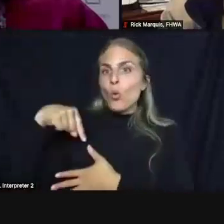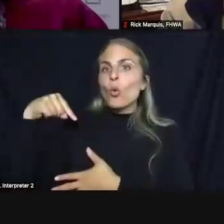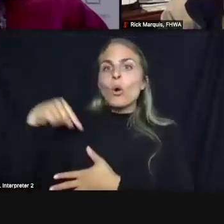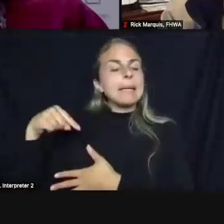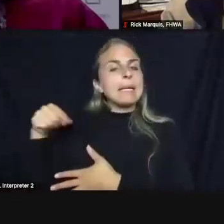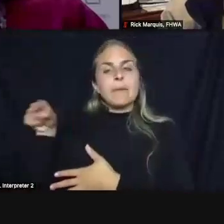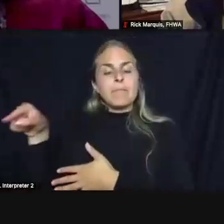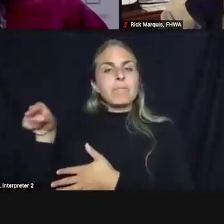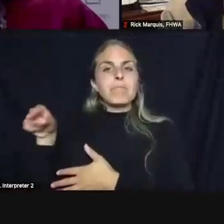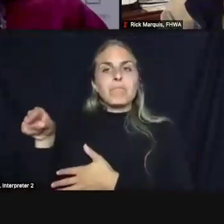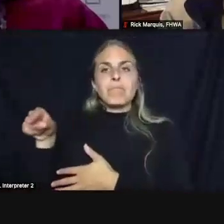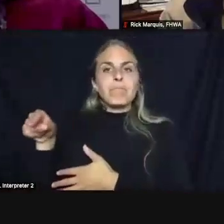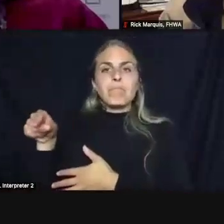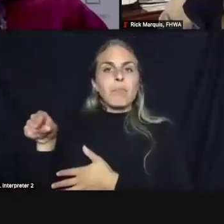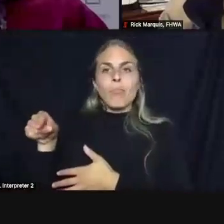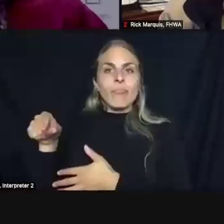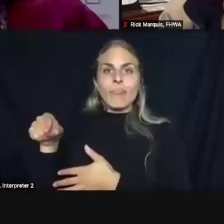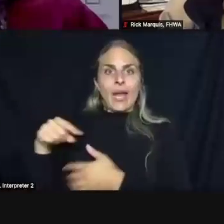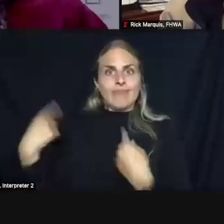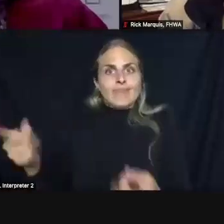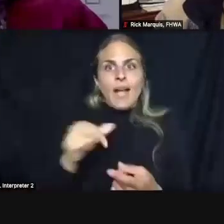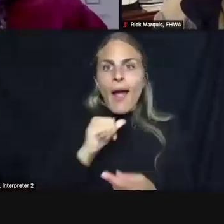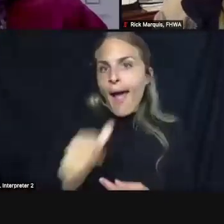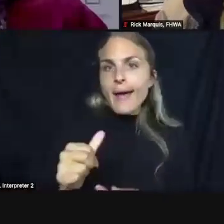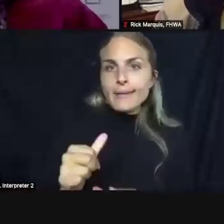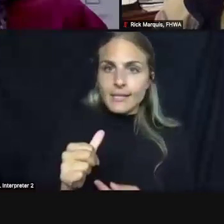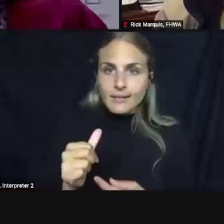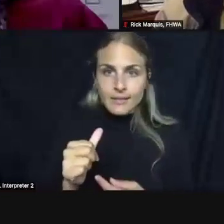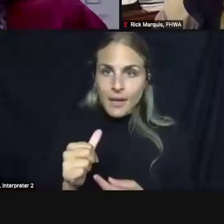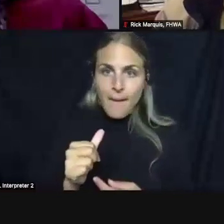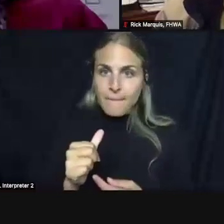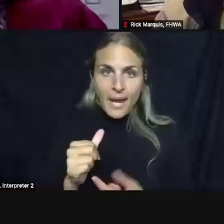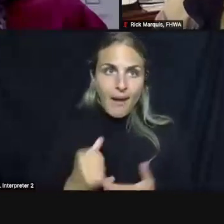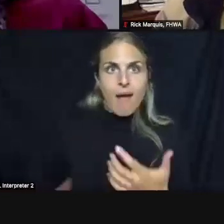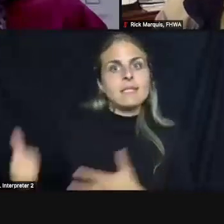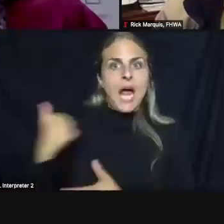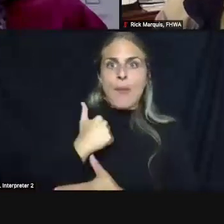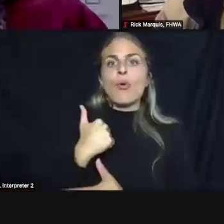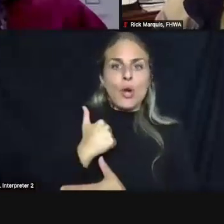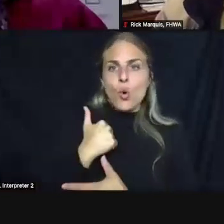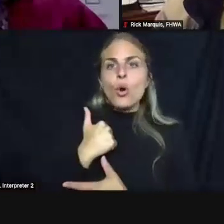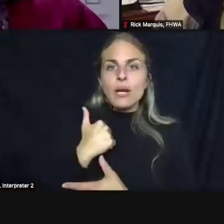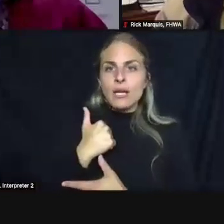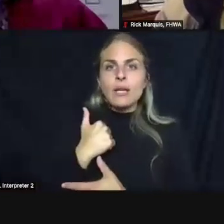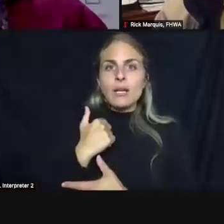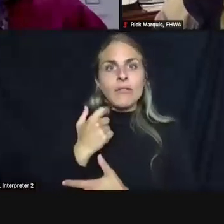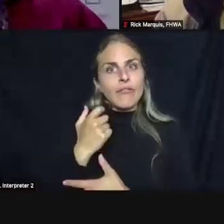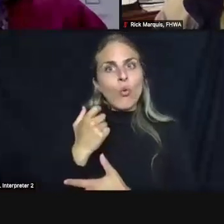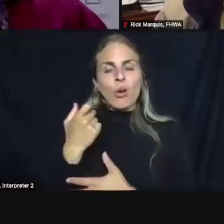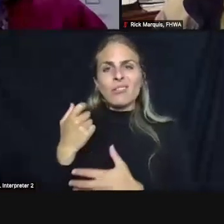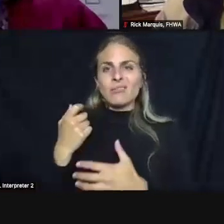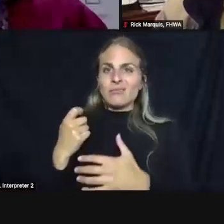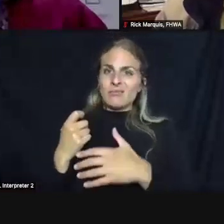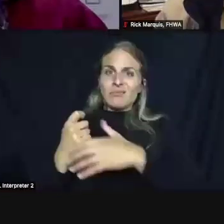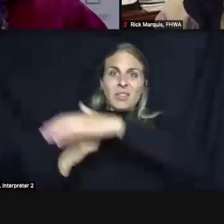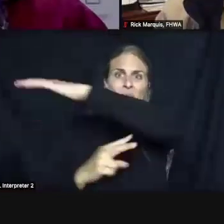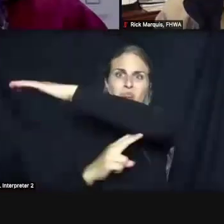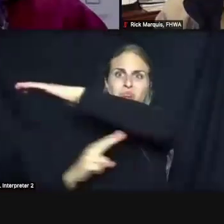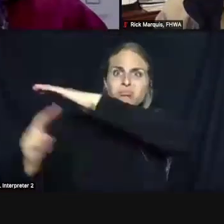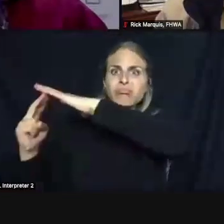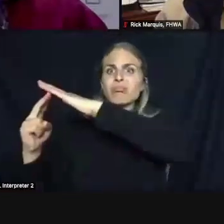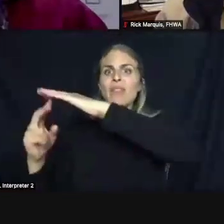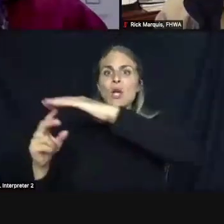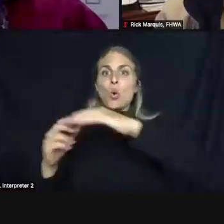la prioridad del aire debe ser una prioridad, algo que no ha sido durante